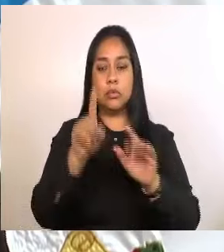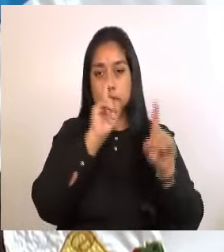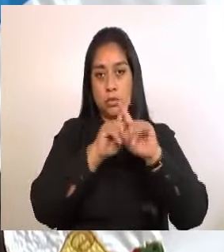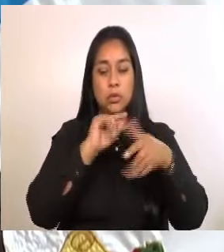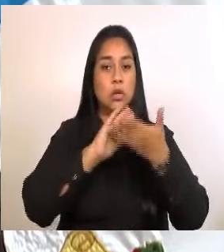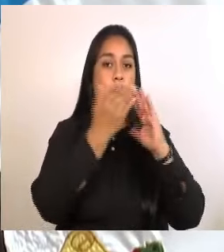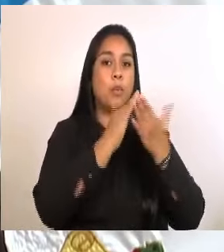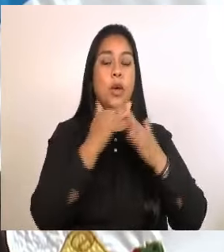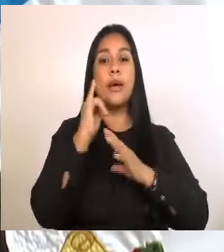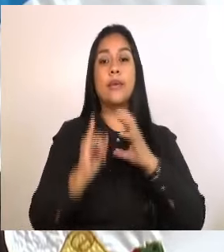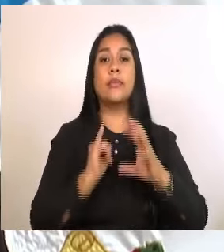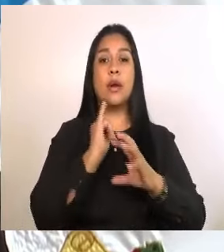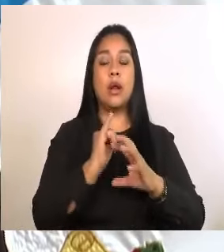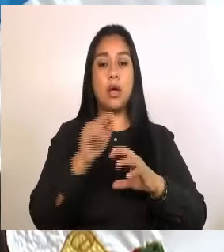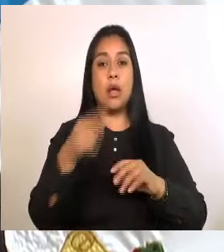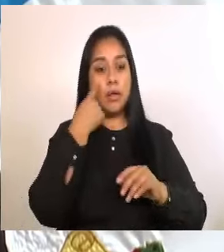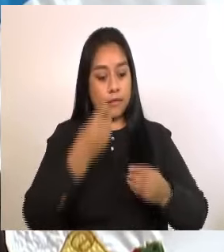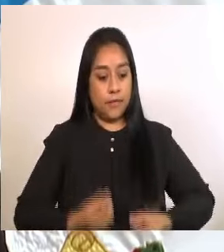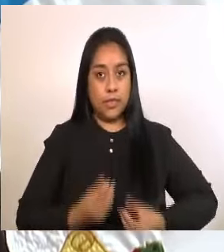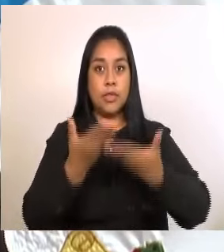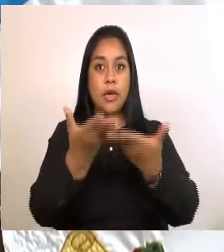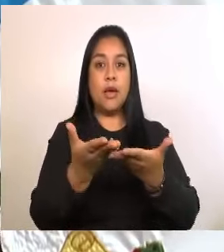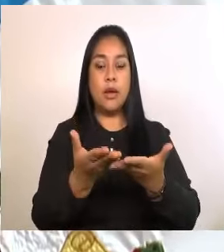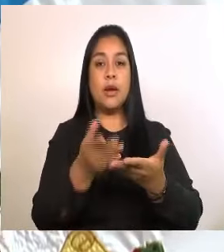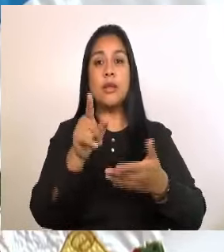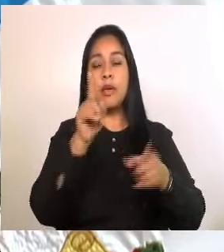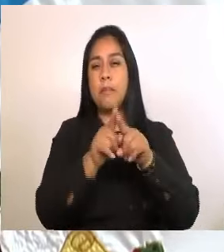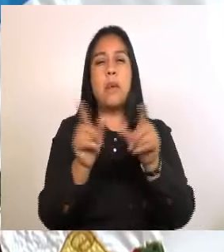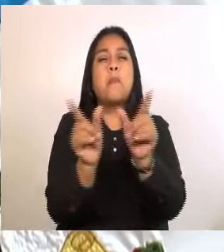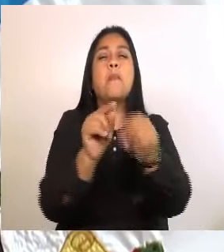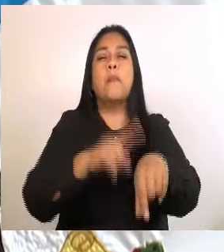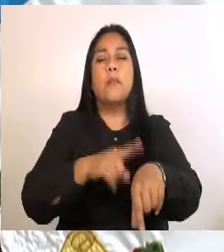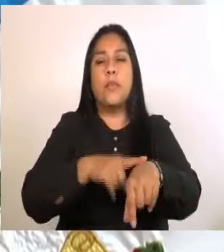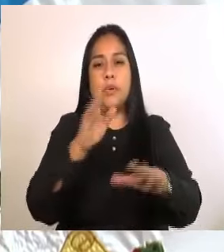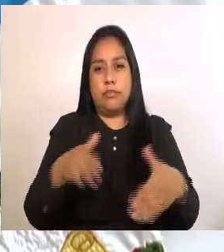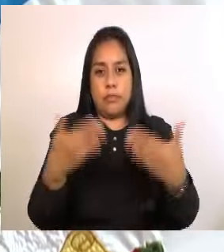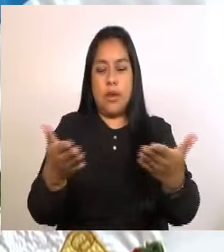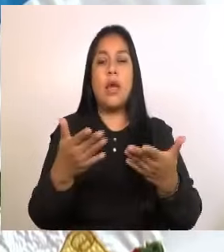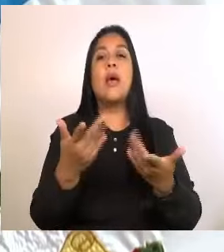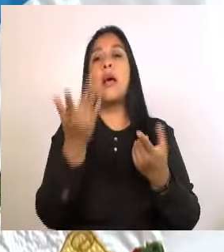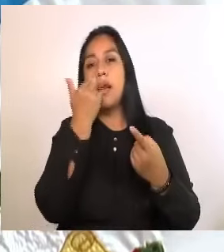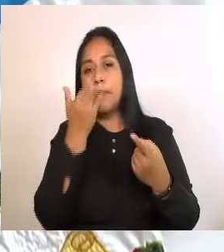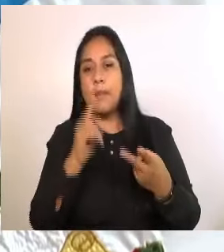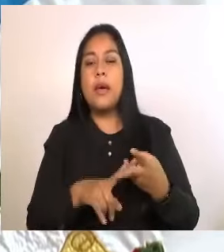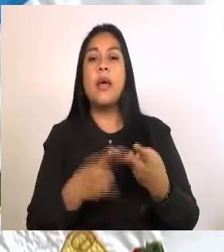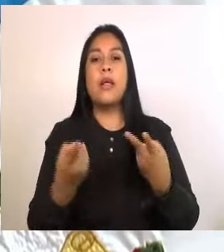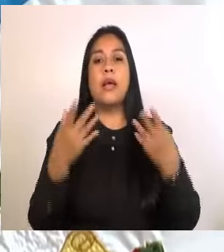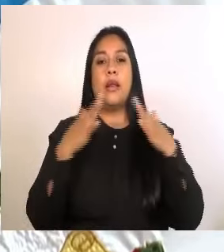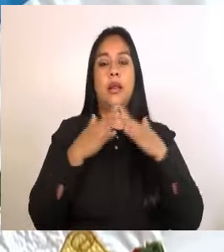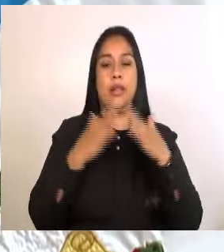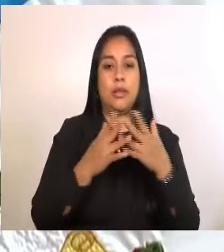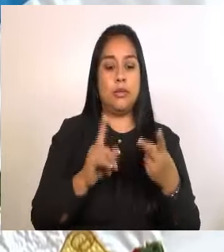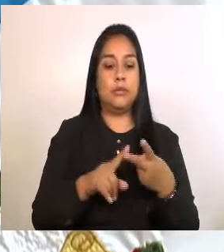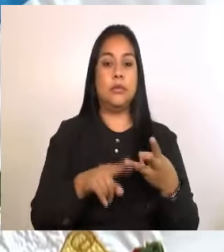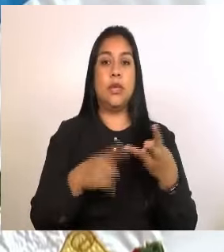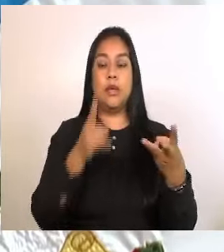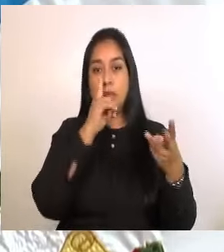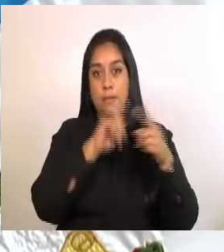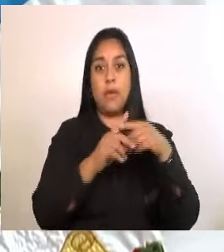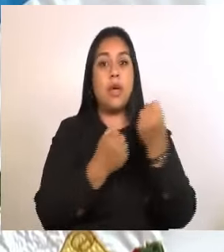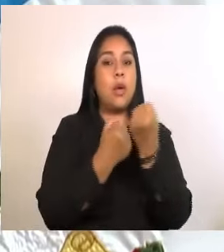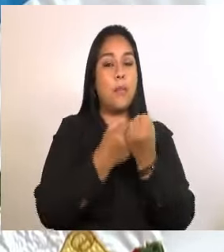comunidad internacional, les proporcionarán temporalmente alimentos, alojamiento,